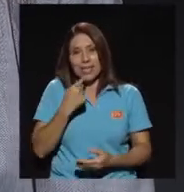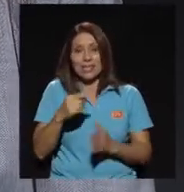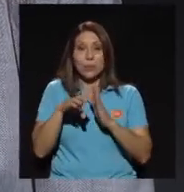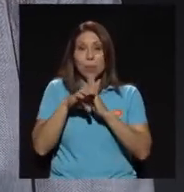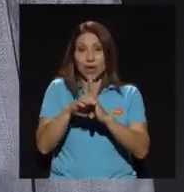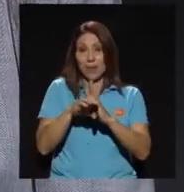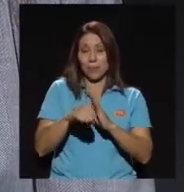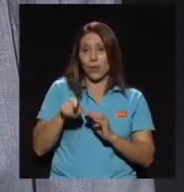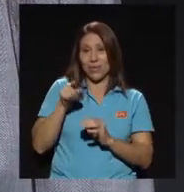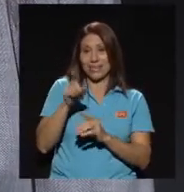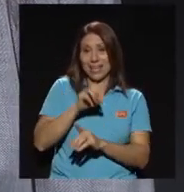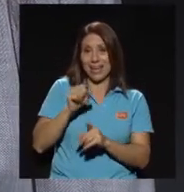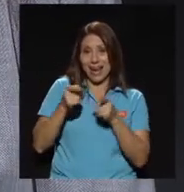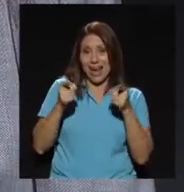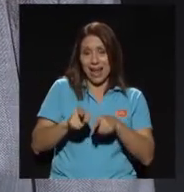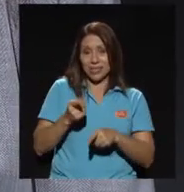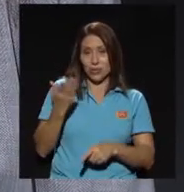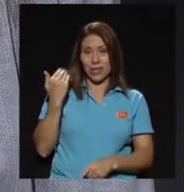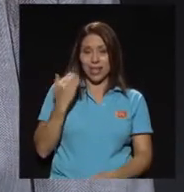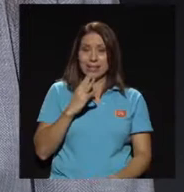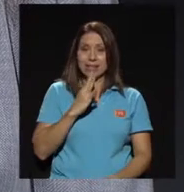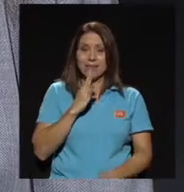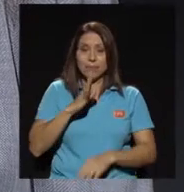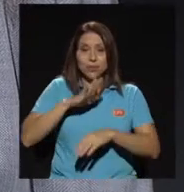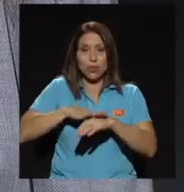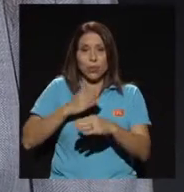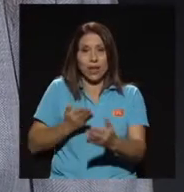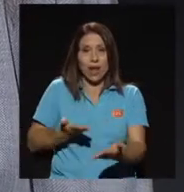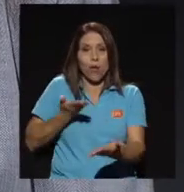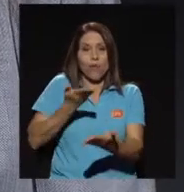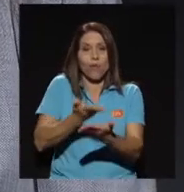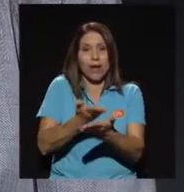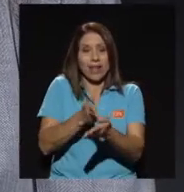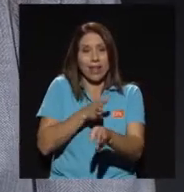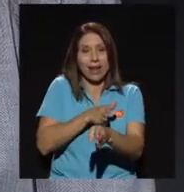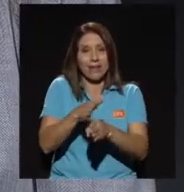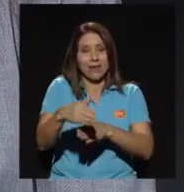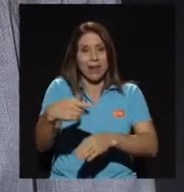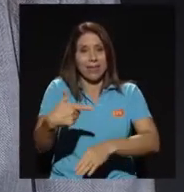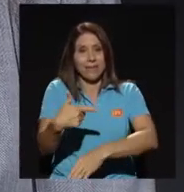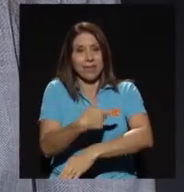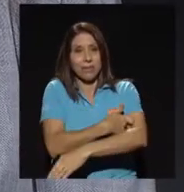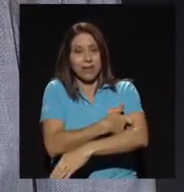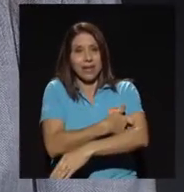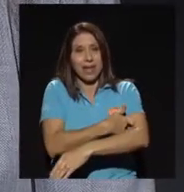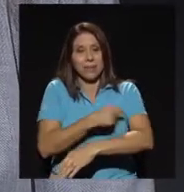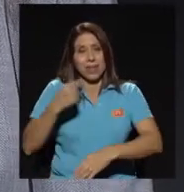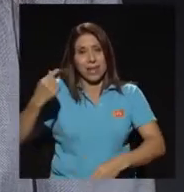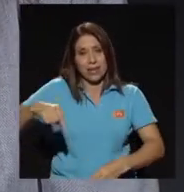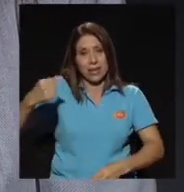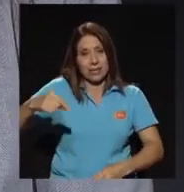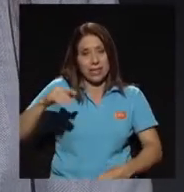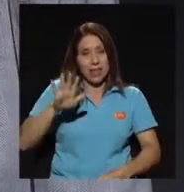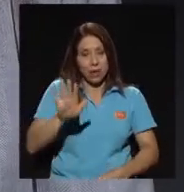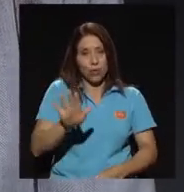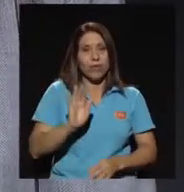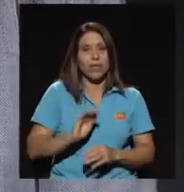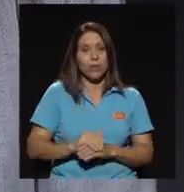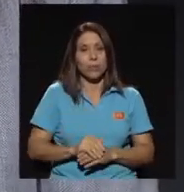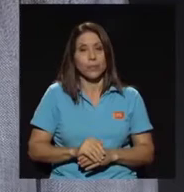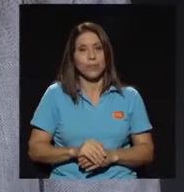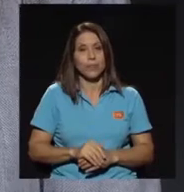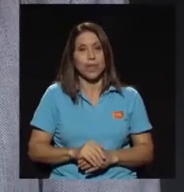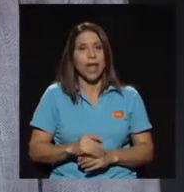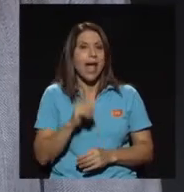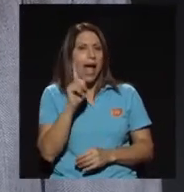este caso que comentábamos ahora de la oferta en enfermería en la sede de Golfito, en el recinto de Golfito,